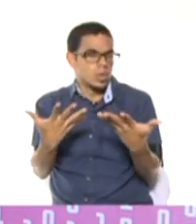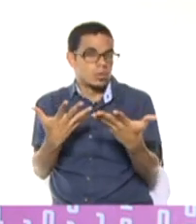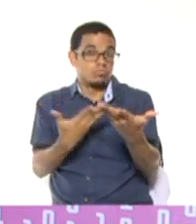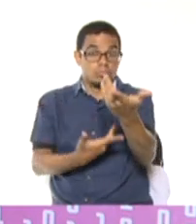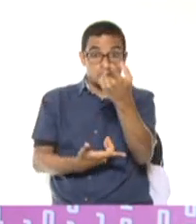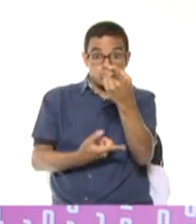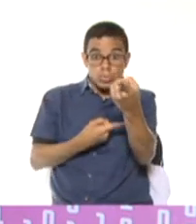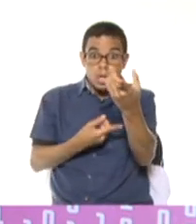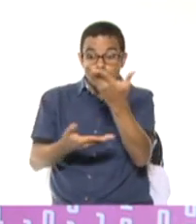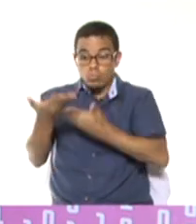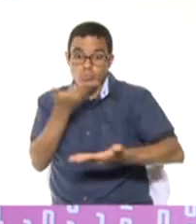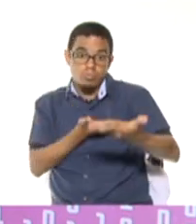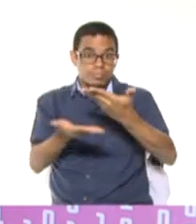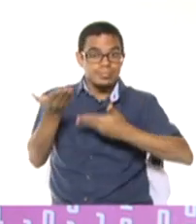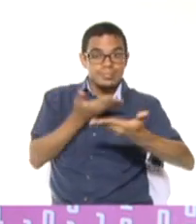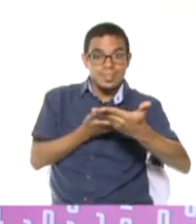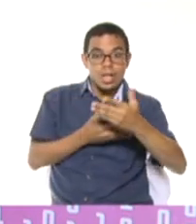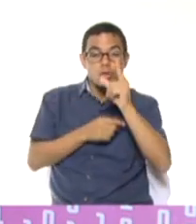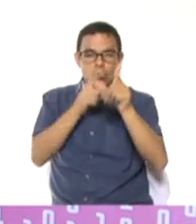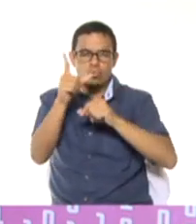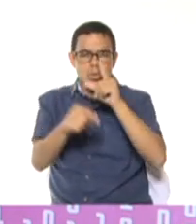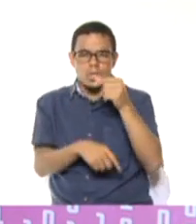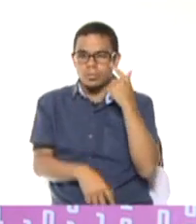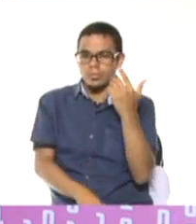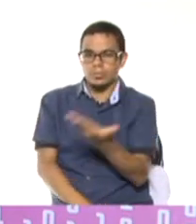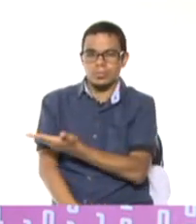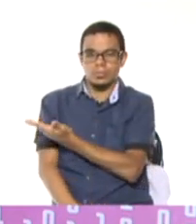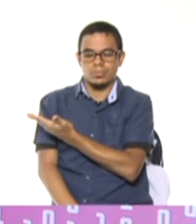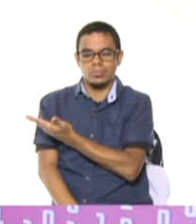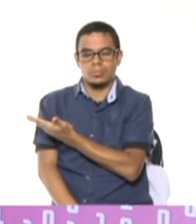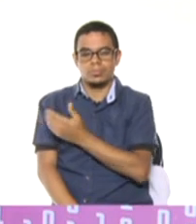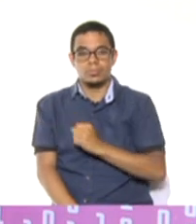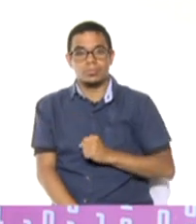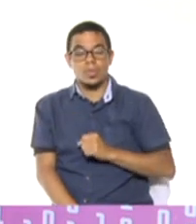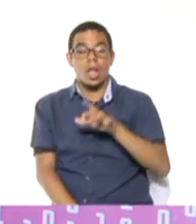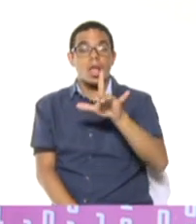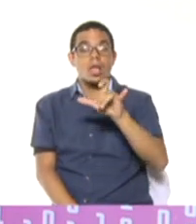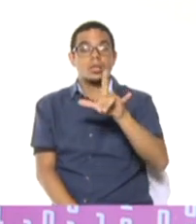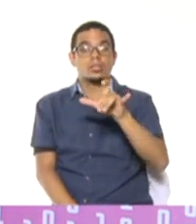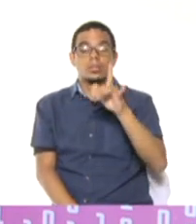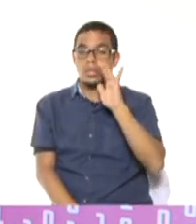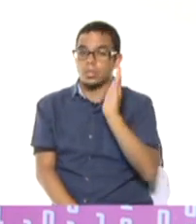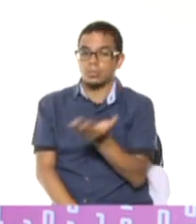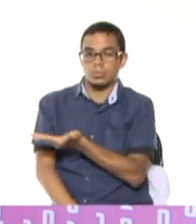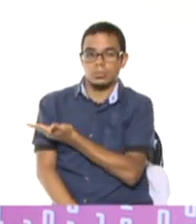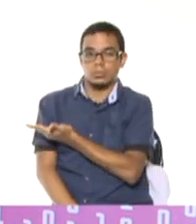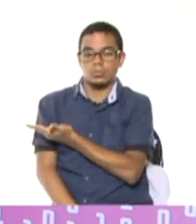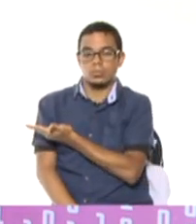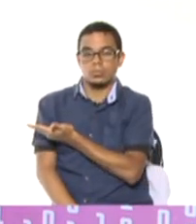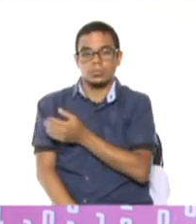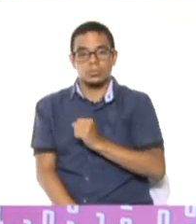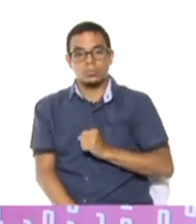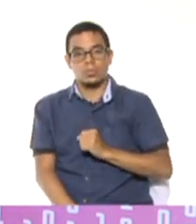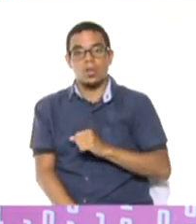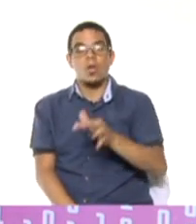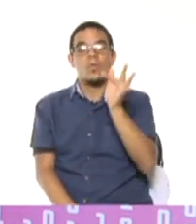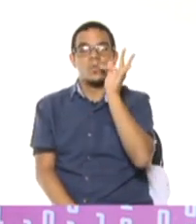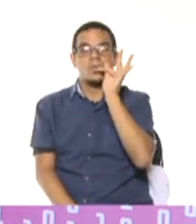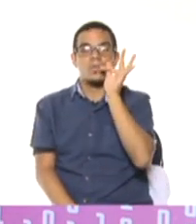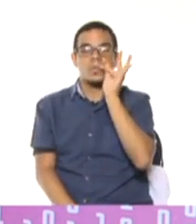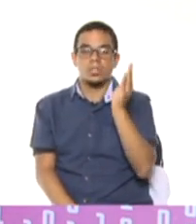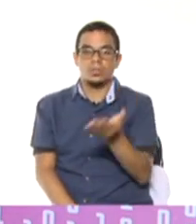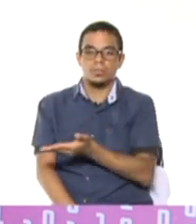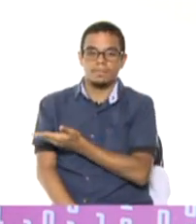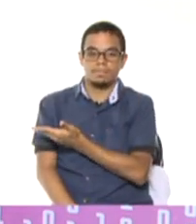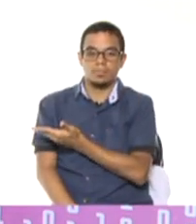con nosotros. Por Twitter nos consiguen como Vive TV Oficial 1, por Instagram como Vive TV Oficial, por Facebook